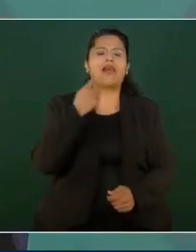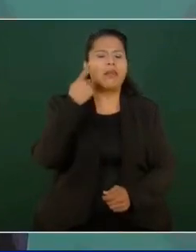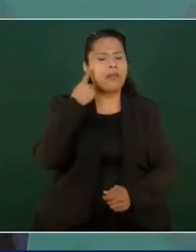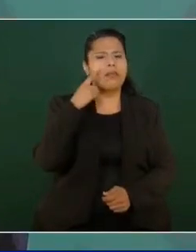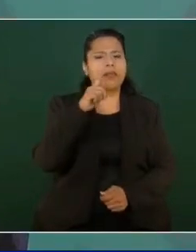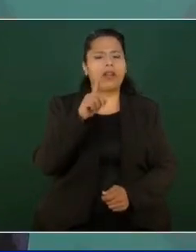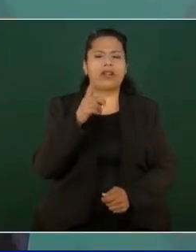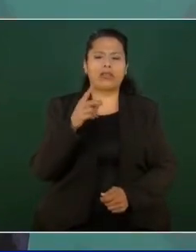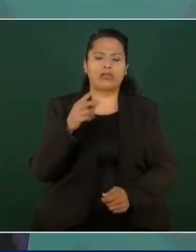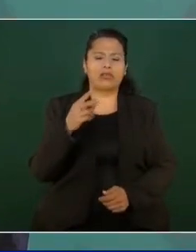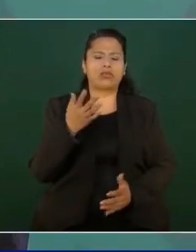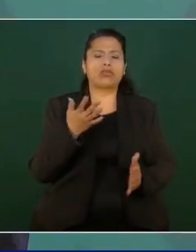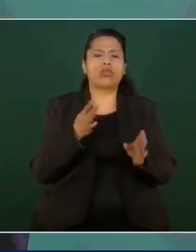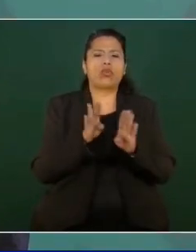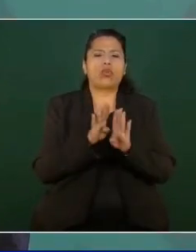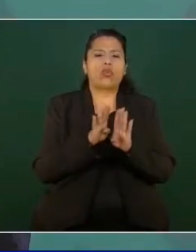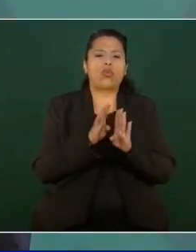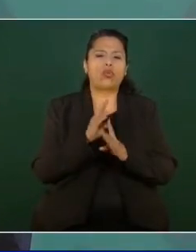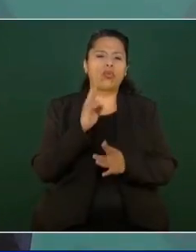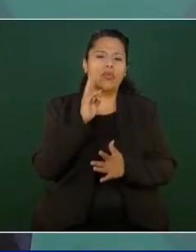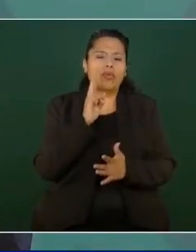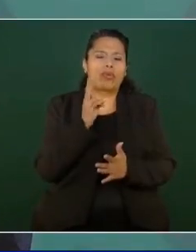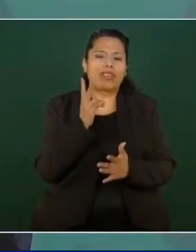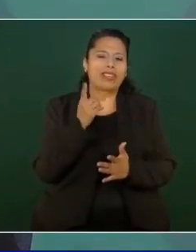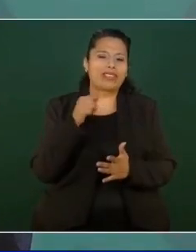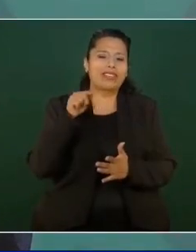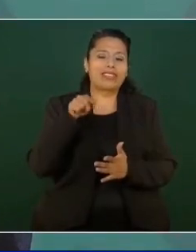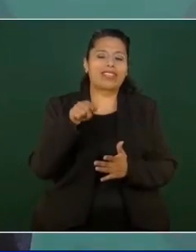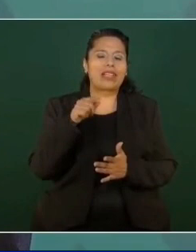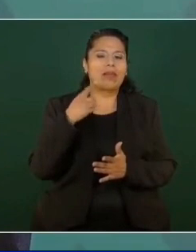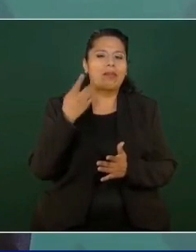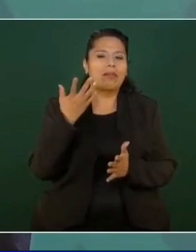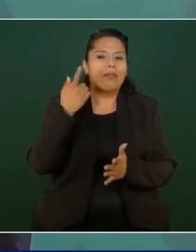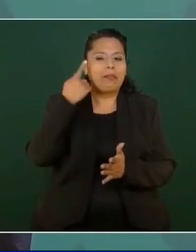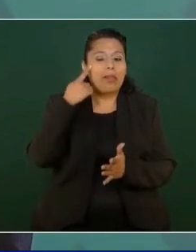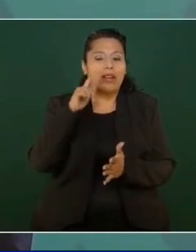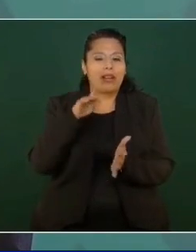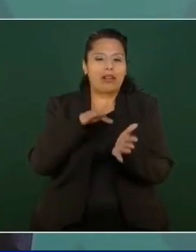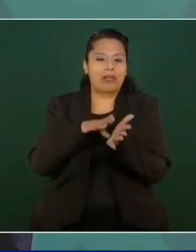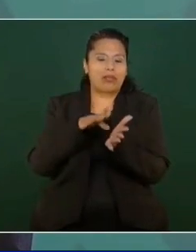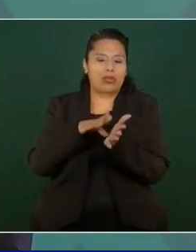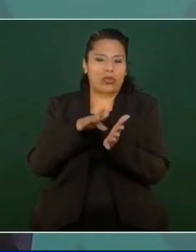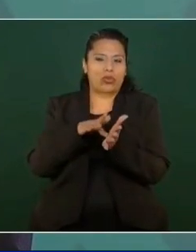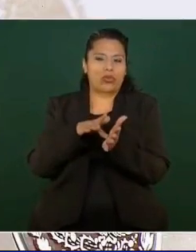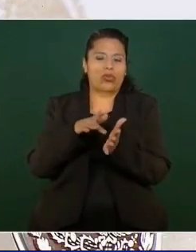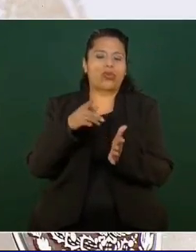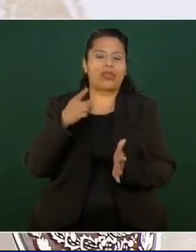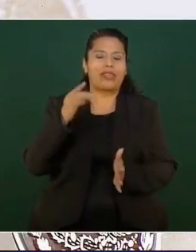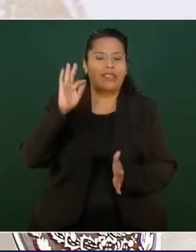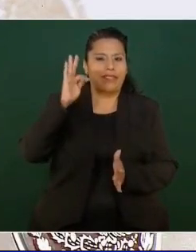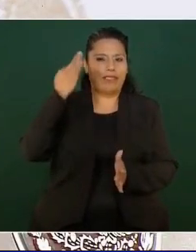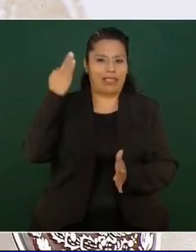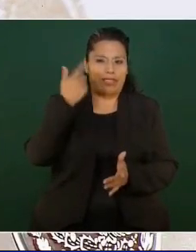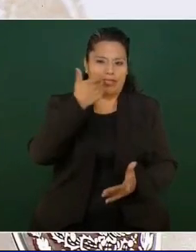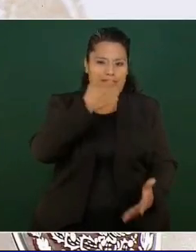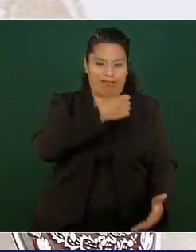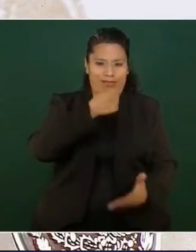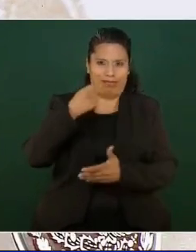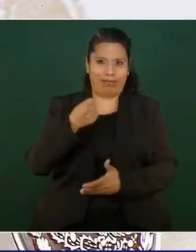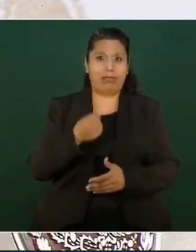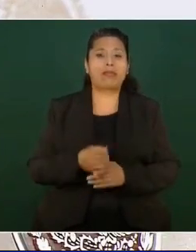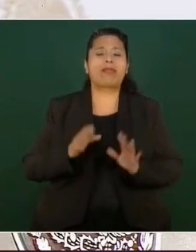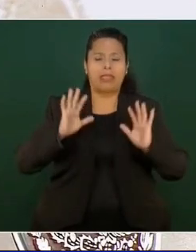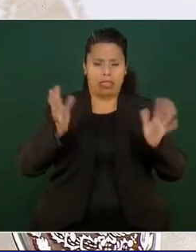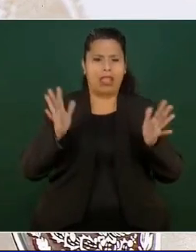resuelven con apoyo del presupuesto federal. Ya lo estamos haciendo.